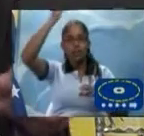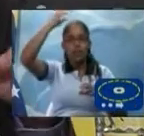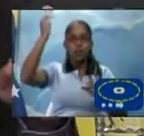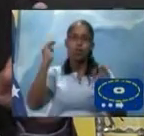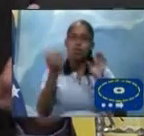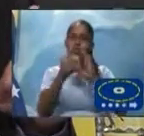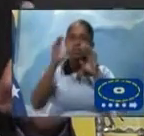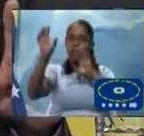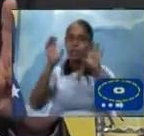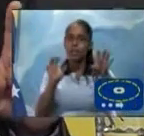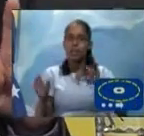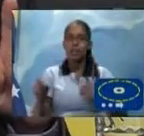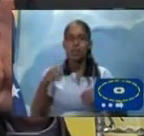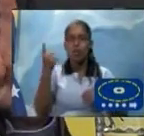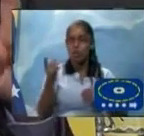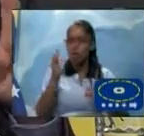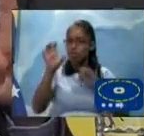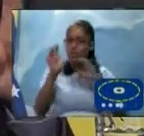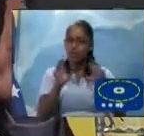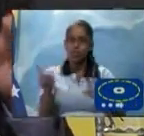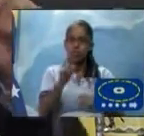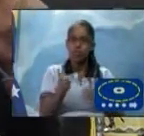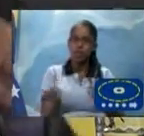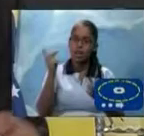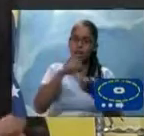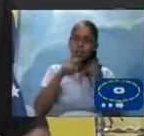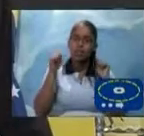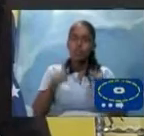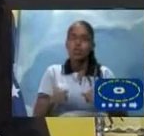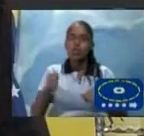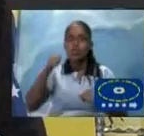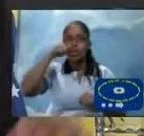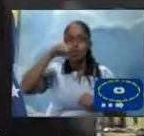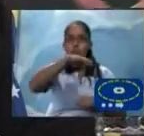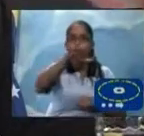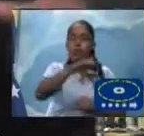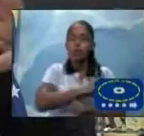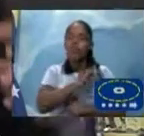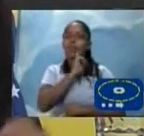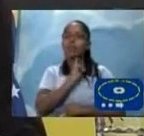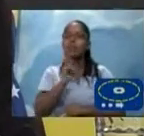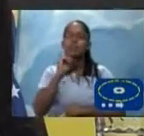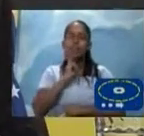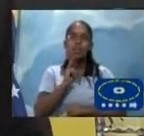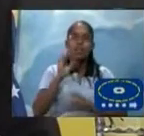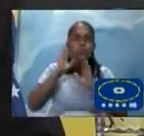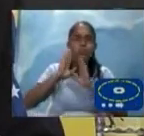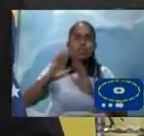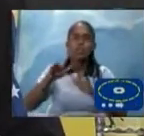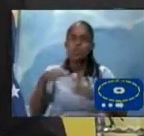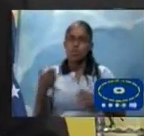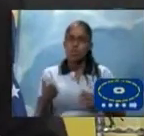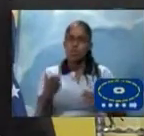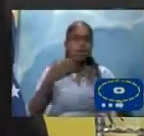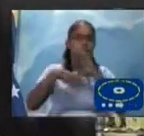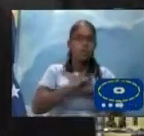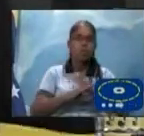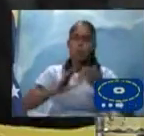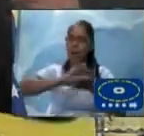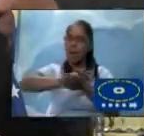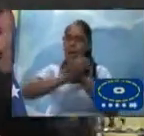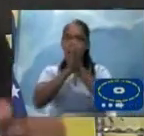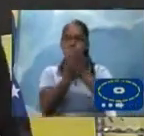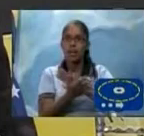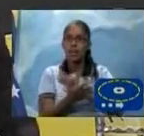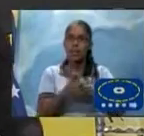reino. ¿Y cuántas naciones no se levantan hoy contra el pueblo de Israel? conspirando, ¿no? Que los vamos a acabar, que